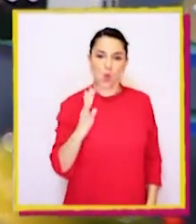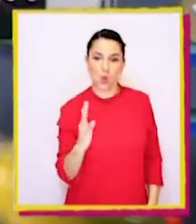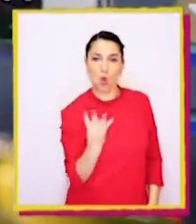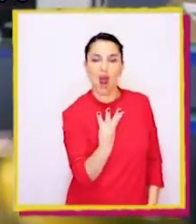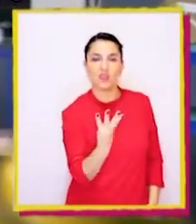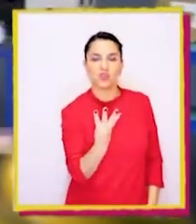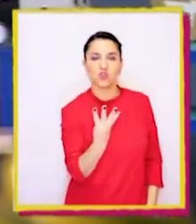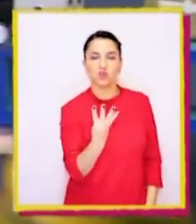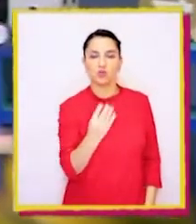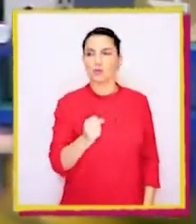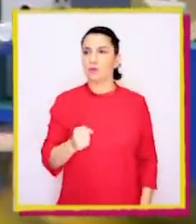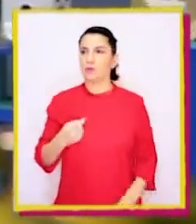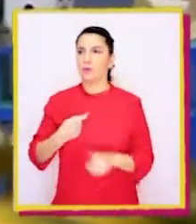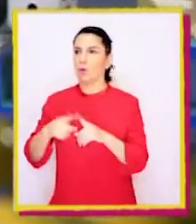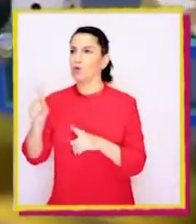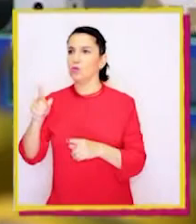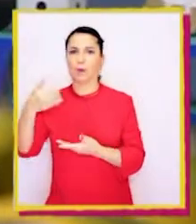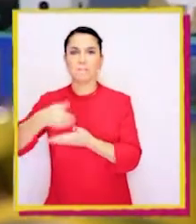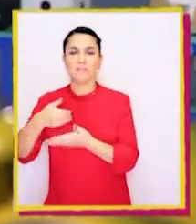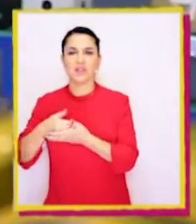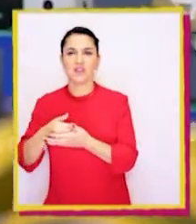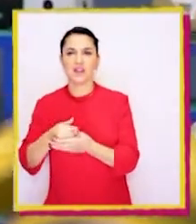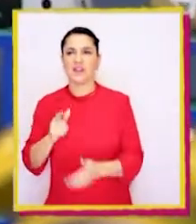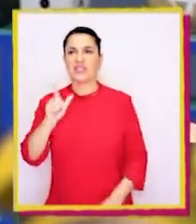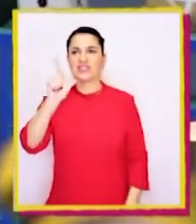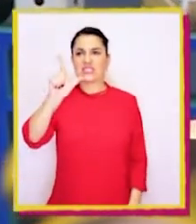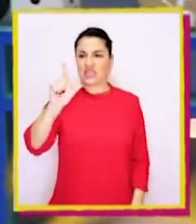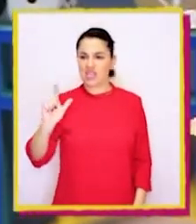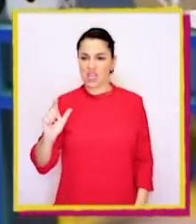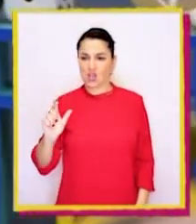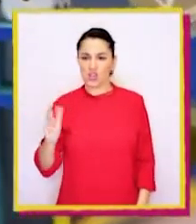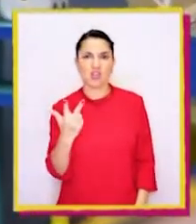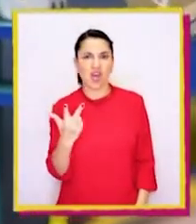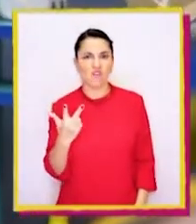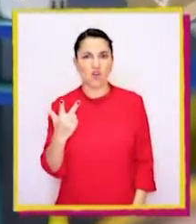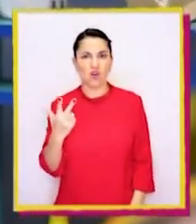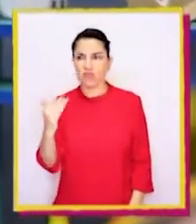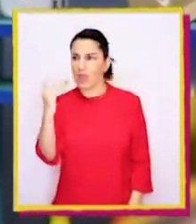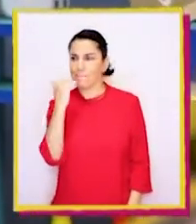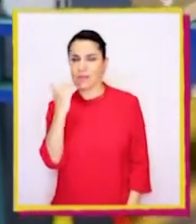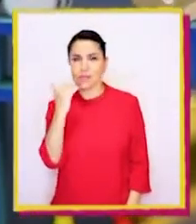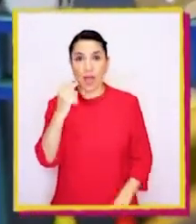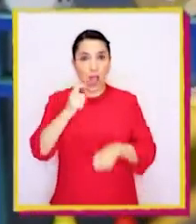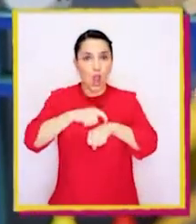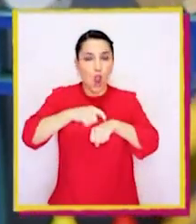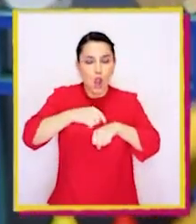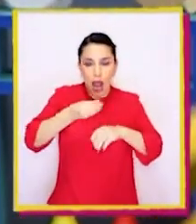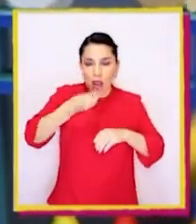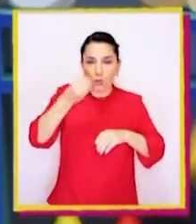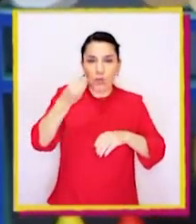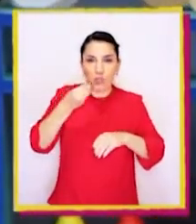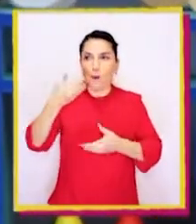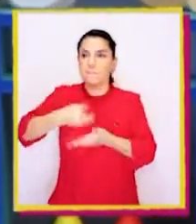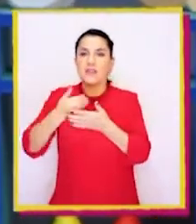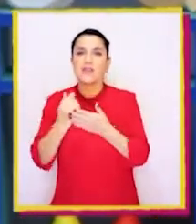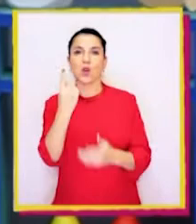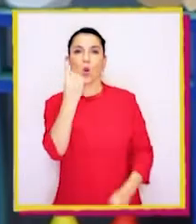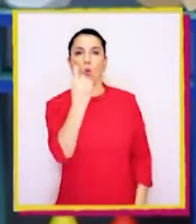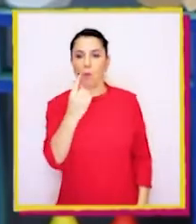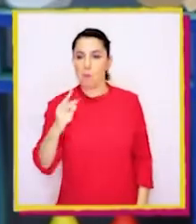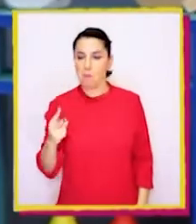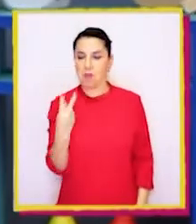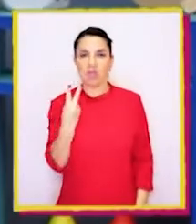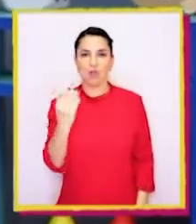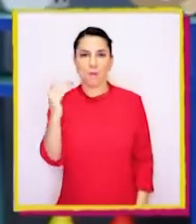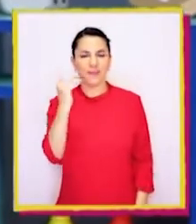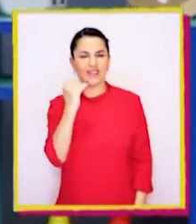otros que dicen, quiero siete octavos de pizza. Incluso a la hora de almuerzo piden media pizza. ¿Lo